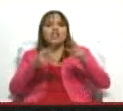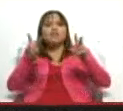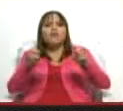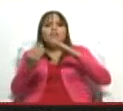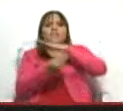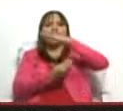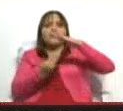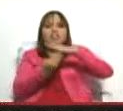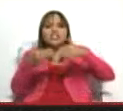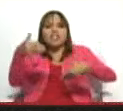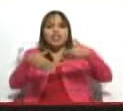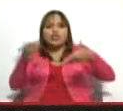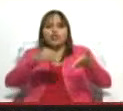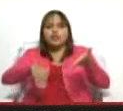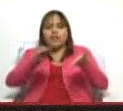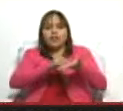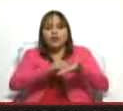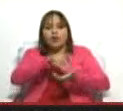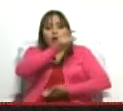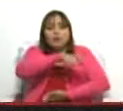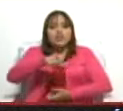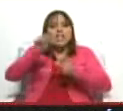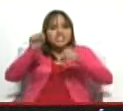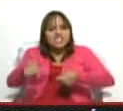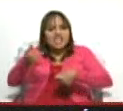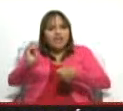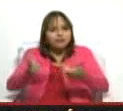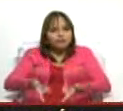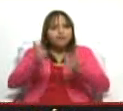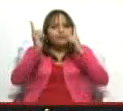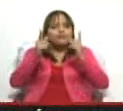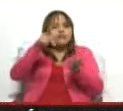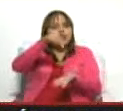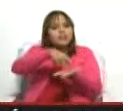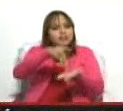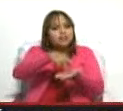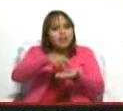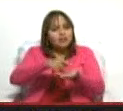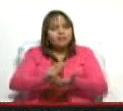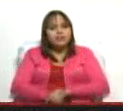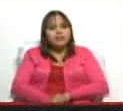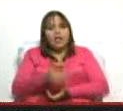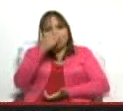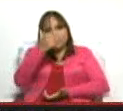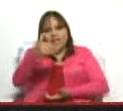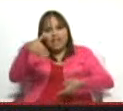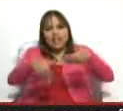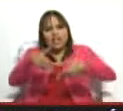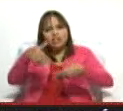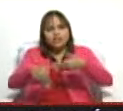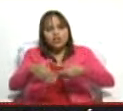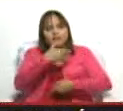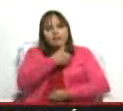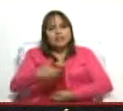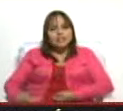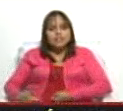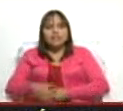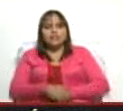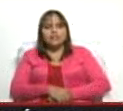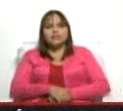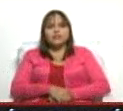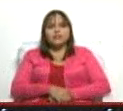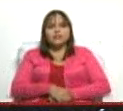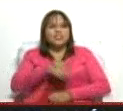primarias, pero en este caso con candidatos que sí estén habilitados. Esto de cara a las elecciones presidenciales. Me gustaría saber